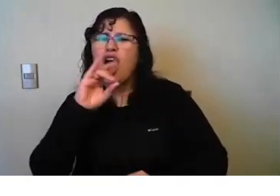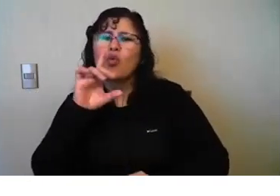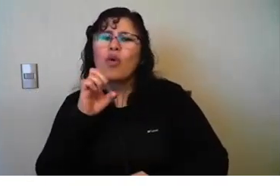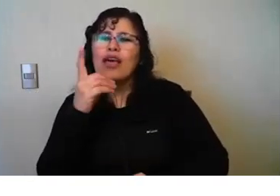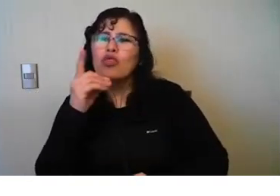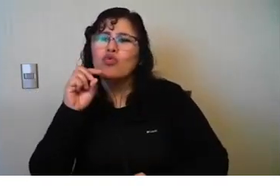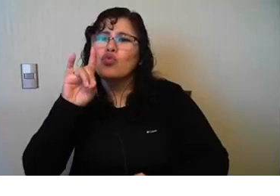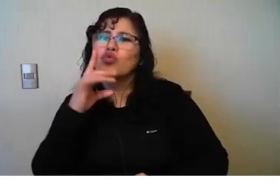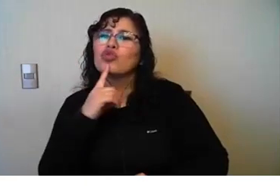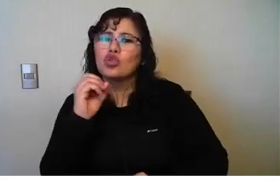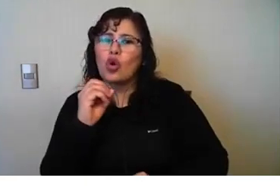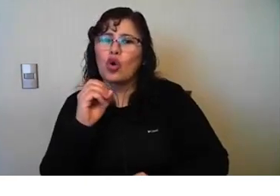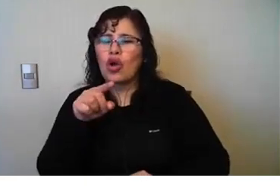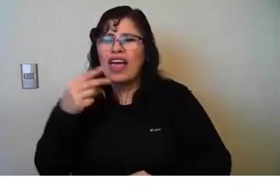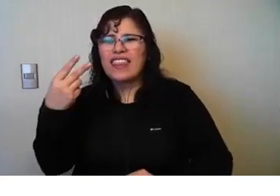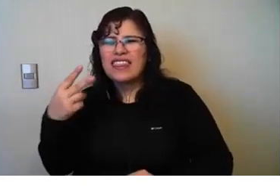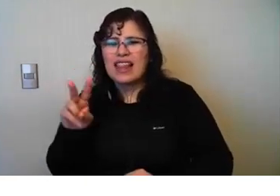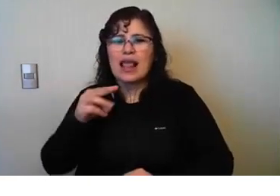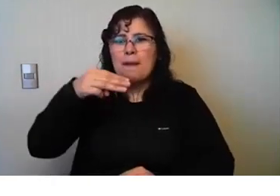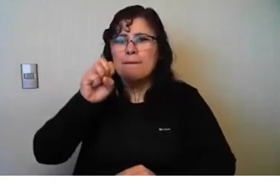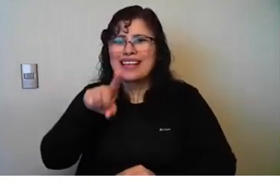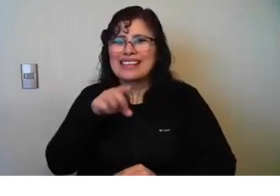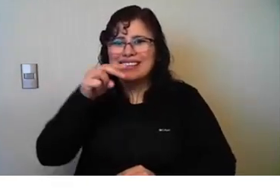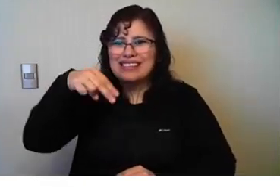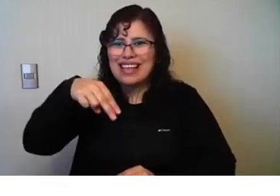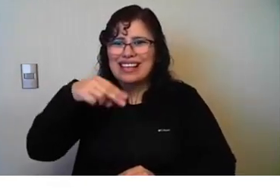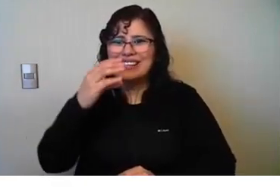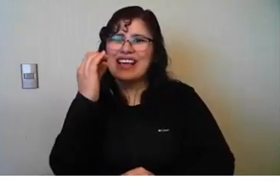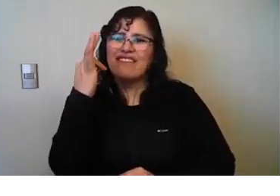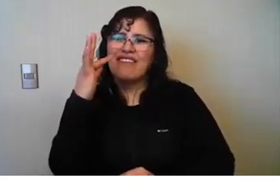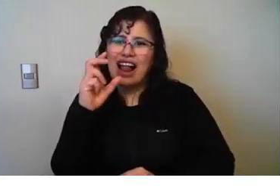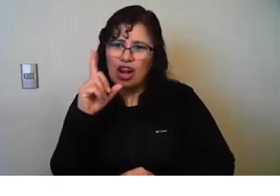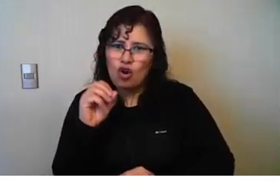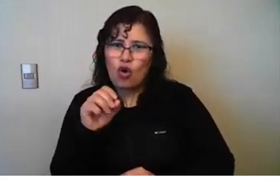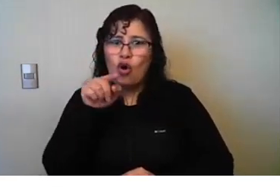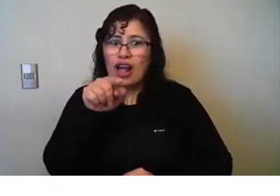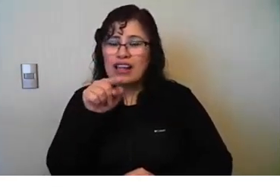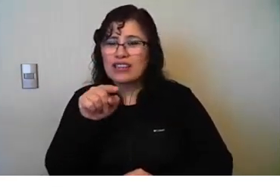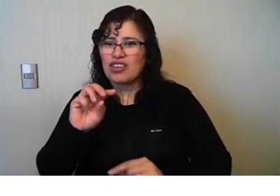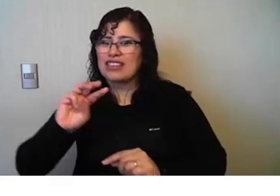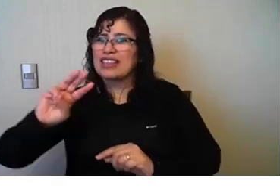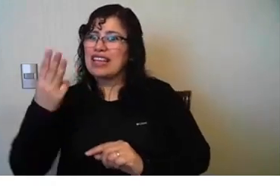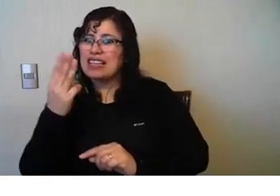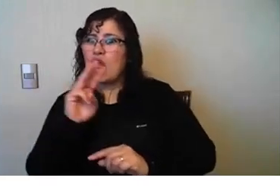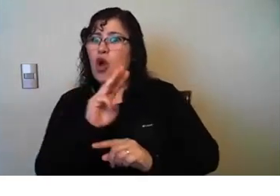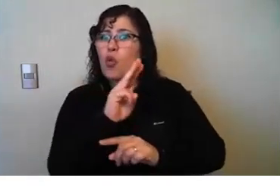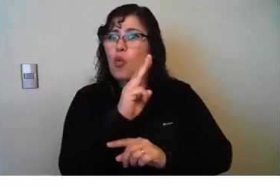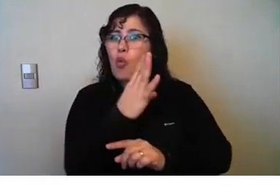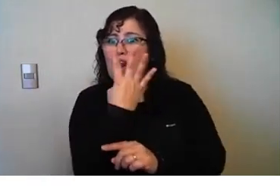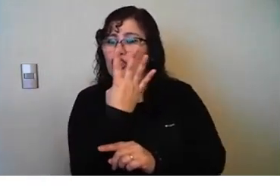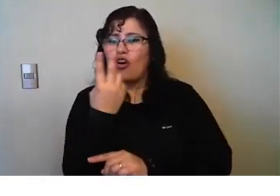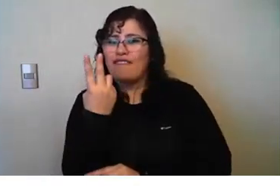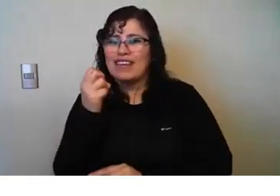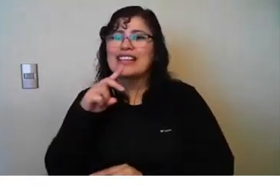comunica el tercero con el cuarto ventrículo. Y este elemento que está aquí corresponde al el esplenio